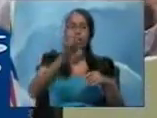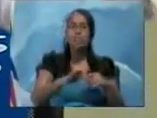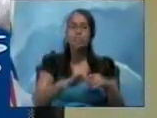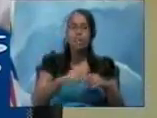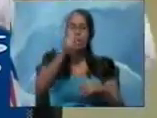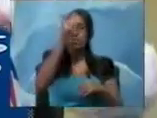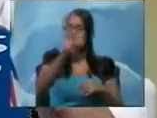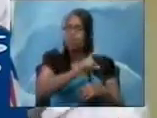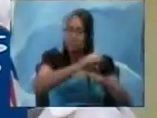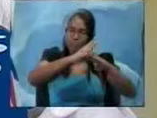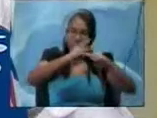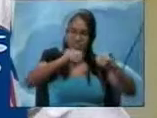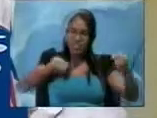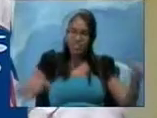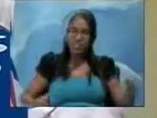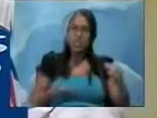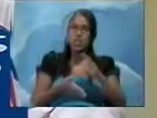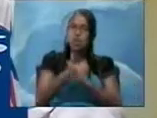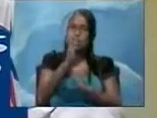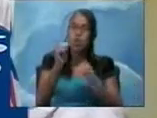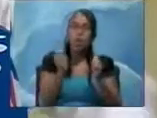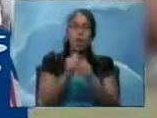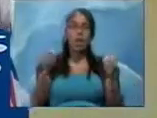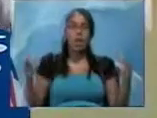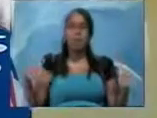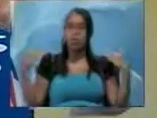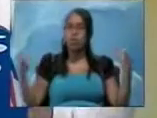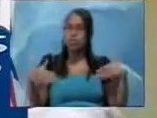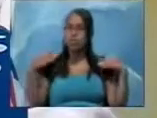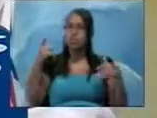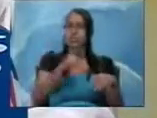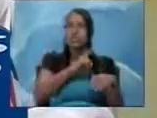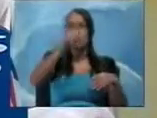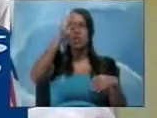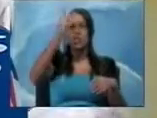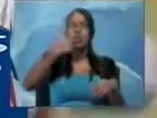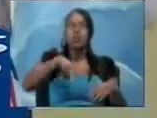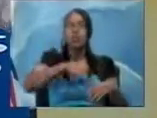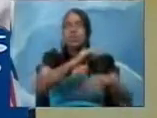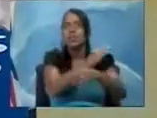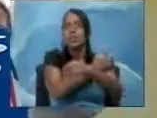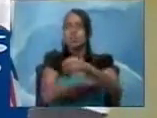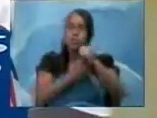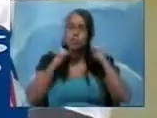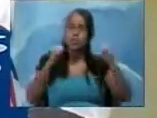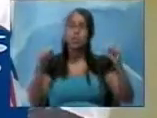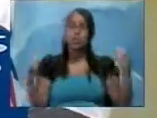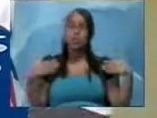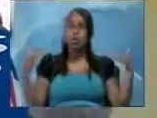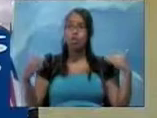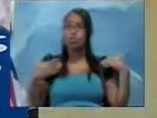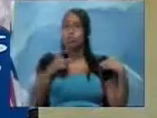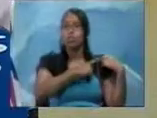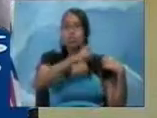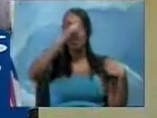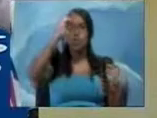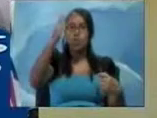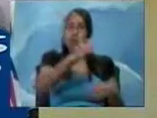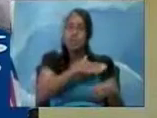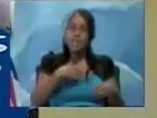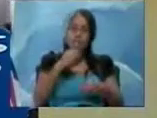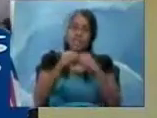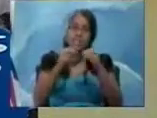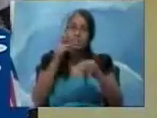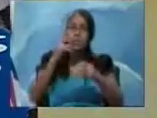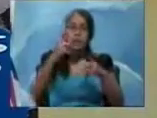desierto cruza ese desierto con el gozo del señor el gozo del señor es nuestra fortaleza el gozo del señor quiere hacerte ver